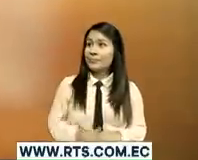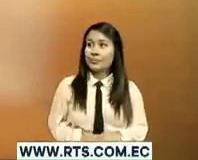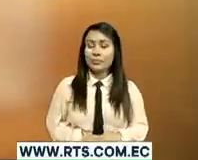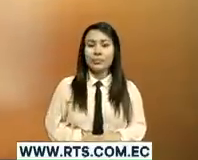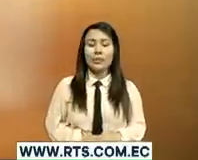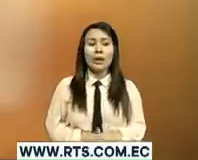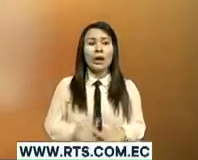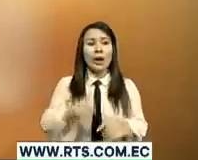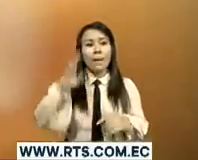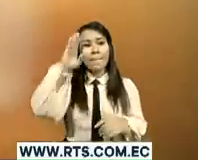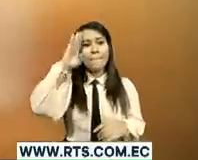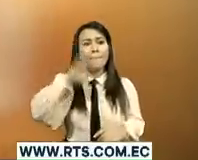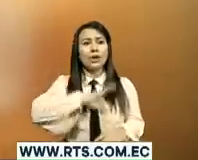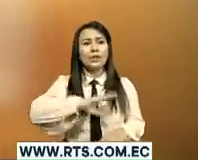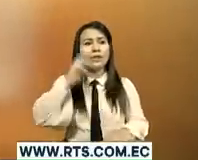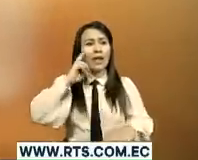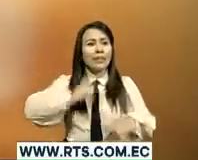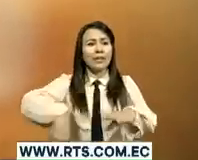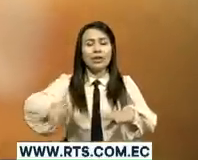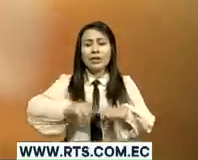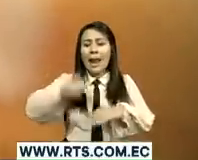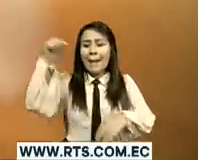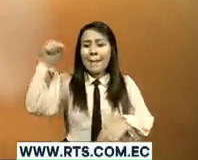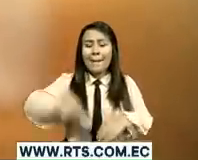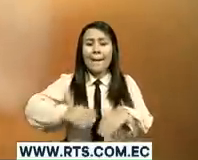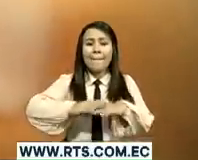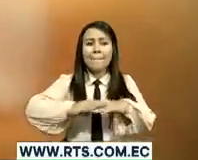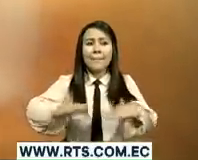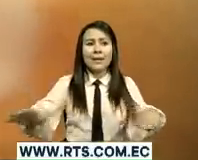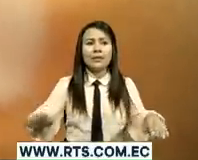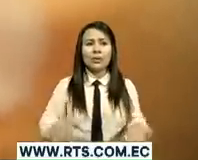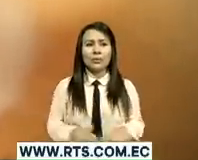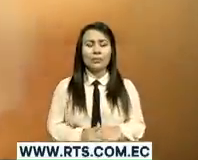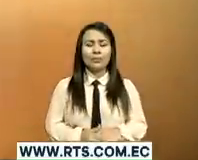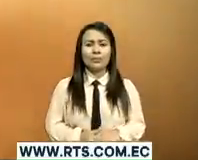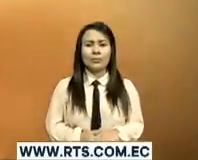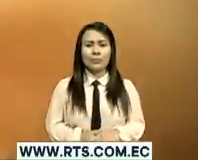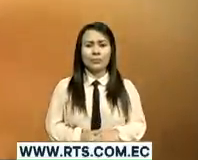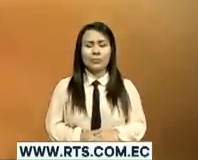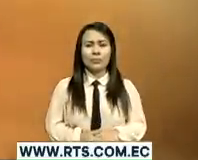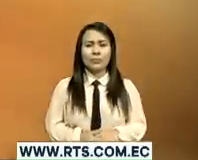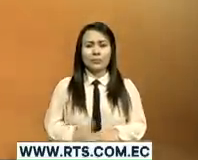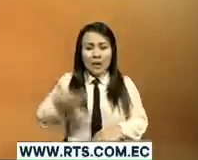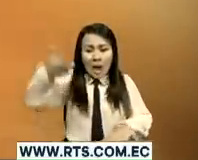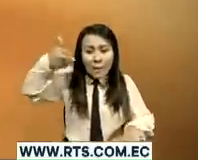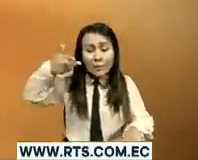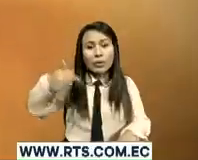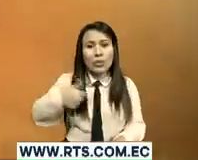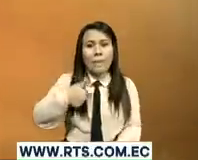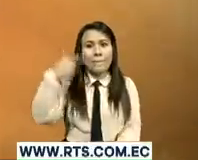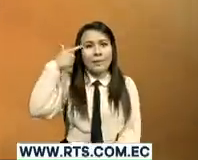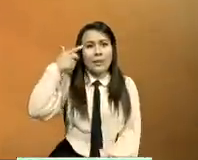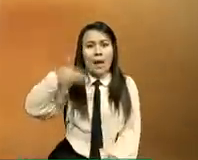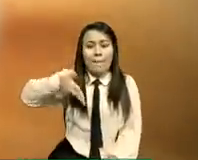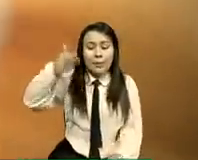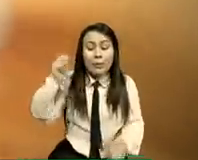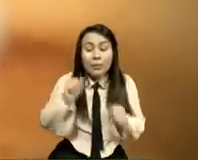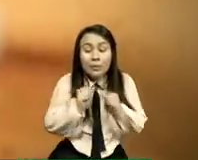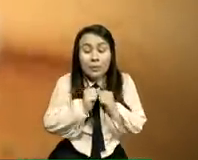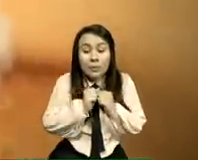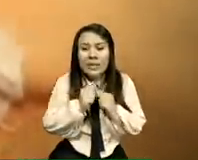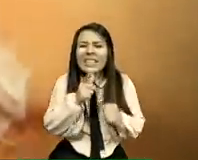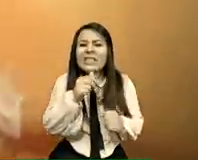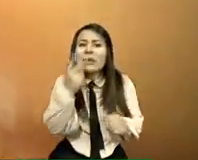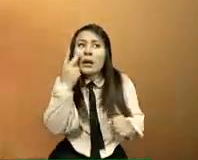Policía Nacional al suelo y se van amagando con la billetera, apuntándome, ah, pero nosotros asustados, quién era, viendo